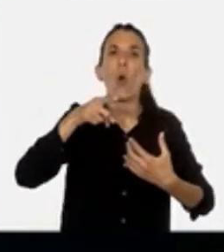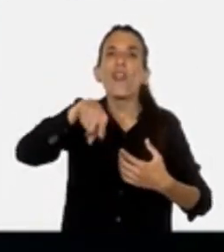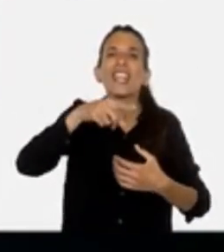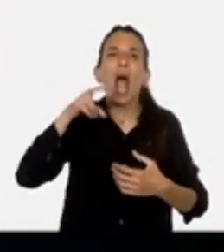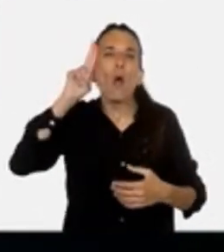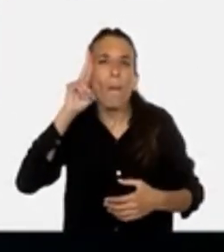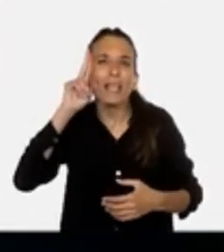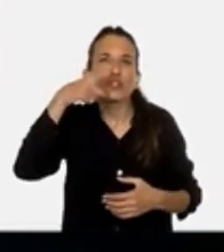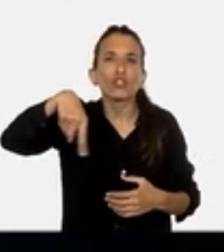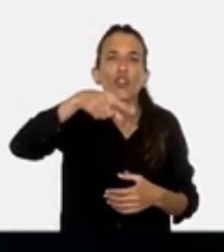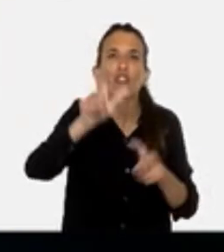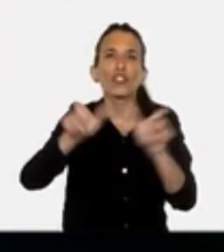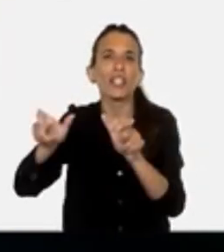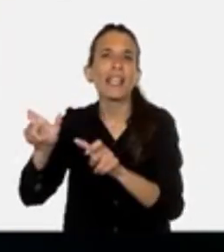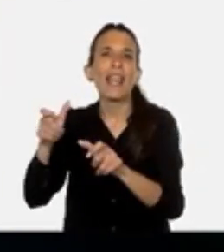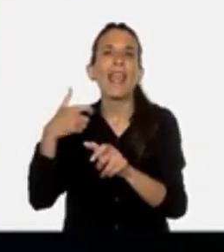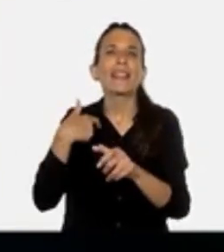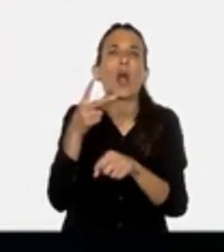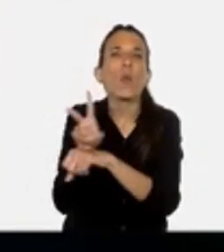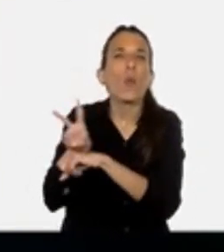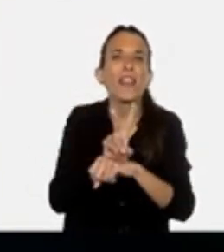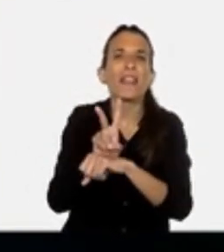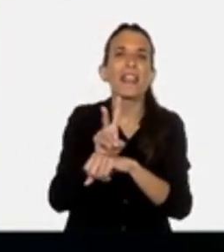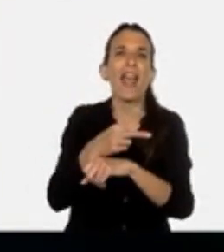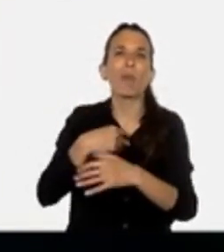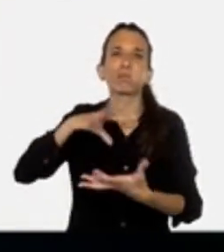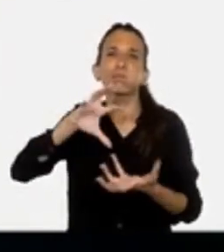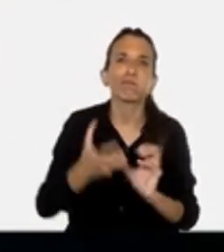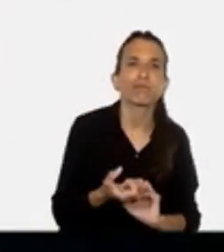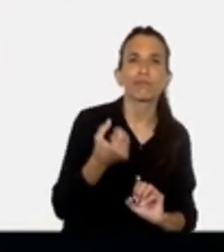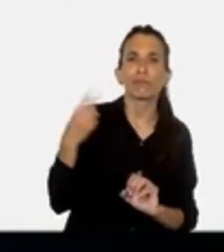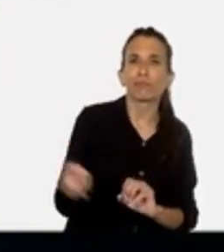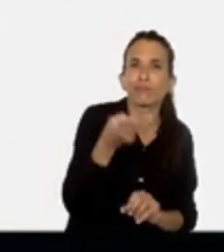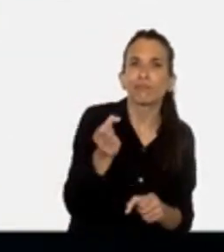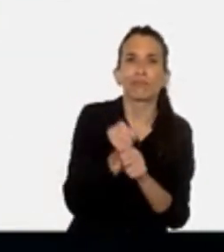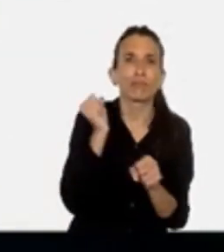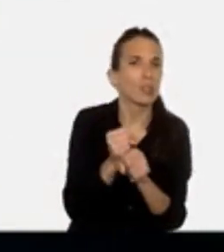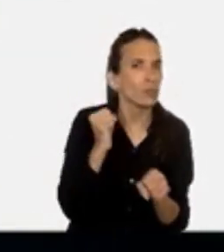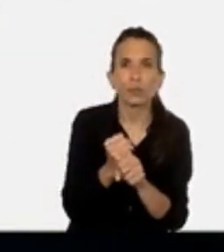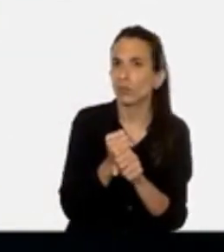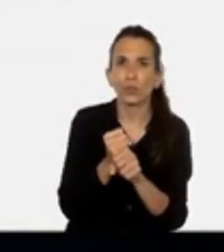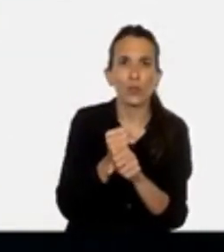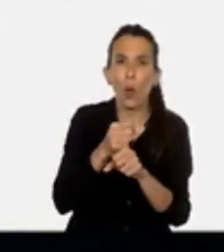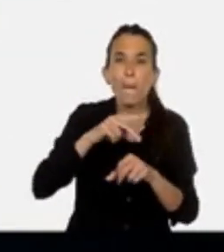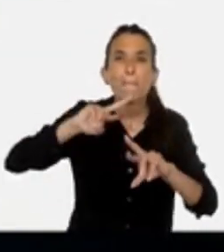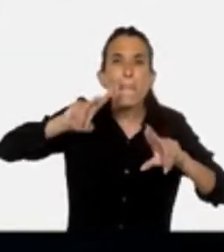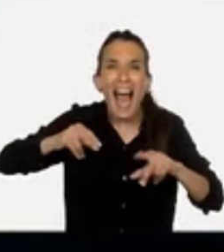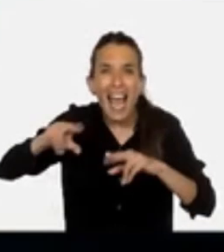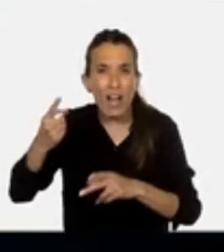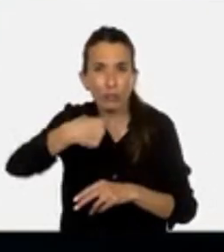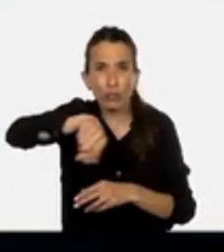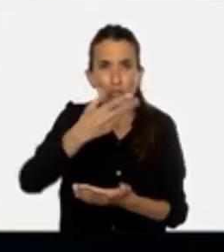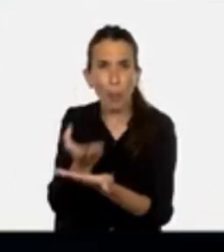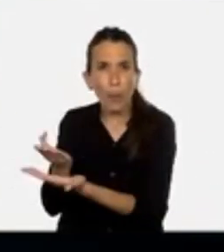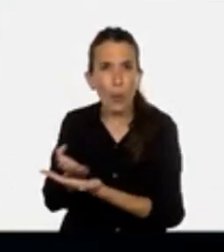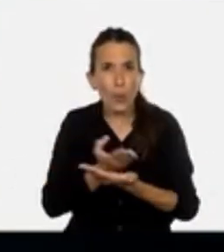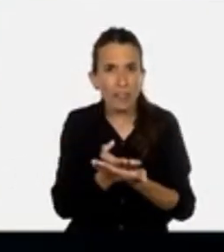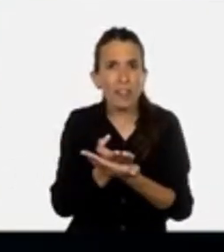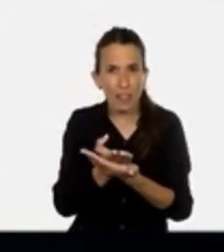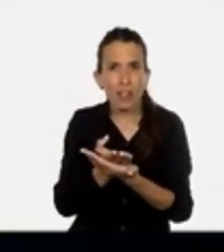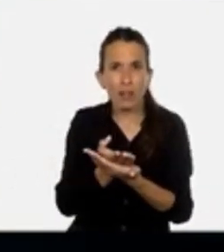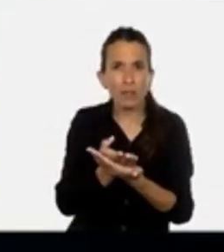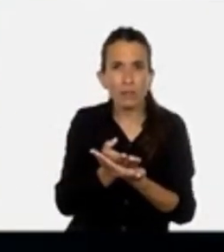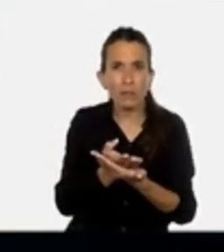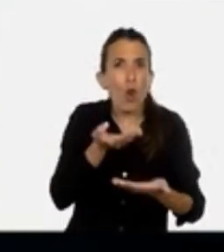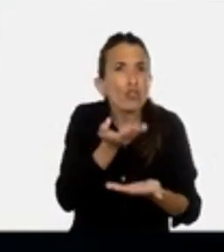y la precarización lejos de los que nos quieren estigmatizar cuando planteamos estas cosas somos los únicos que planteamos